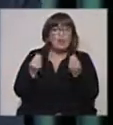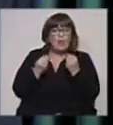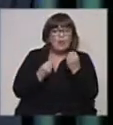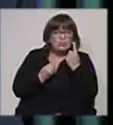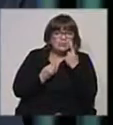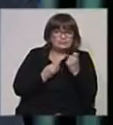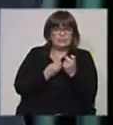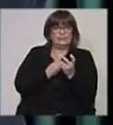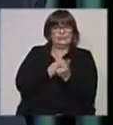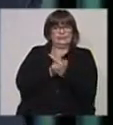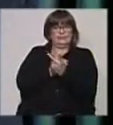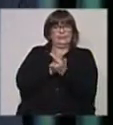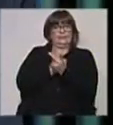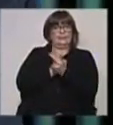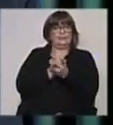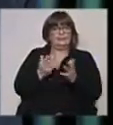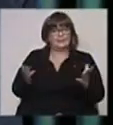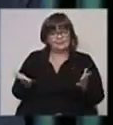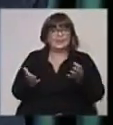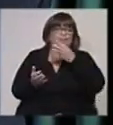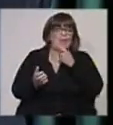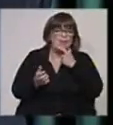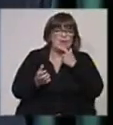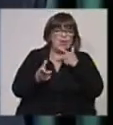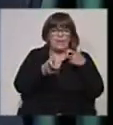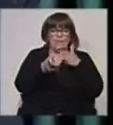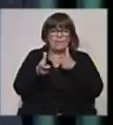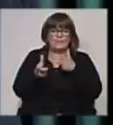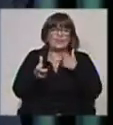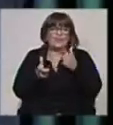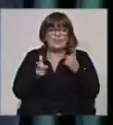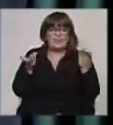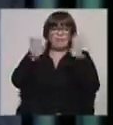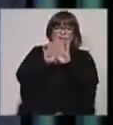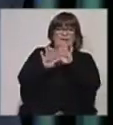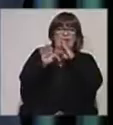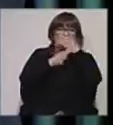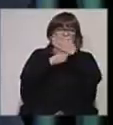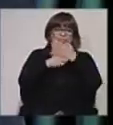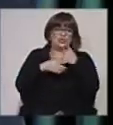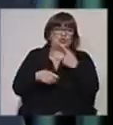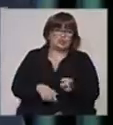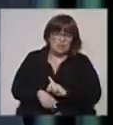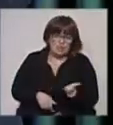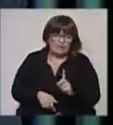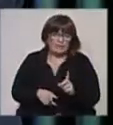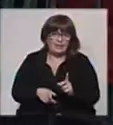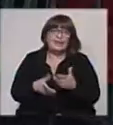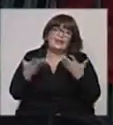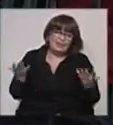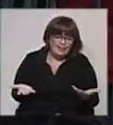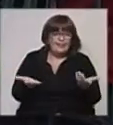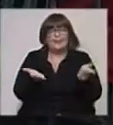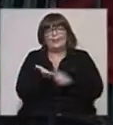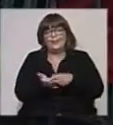tenés que encontrar. O sea, si es un armamento más pesado, no te va a servir una puerta de madera. Todo ese tipo de, cosas. ¿Qué